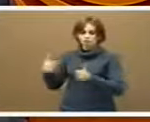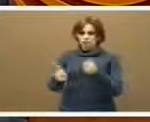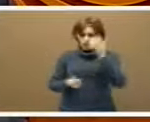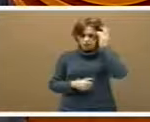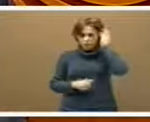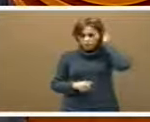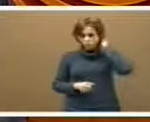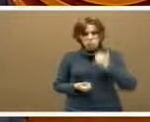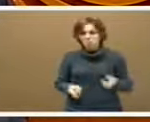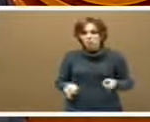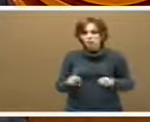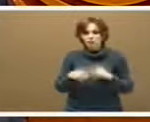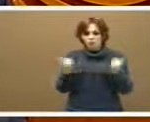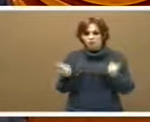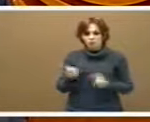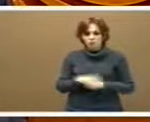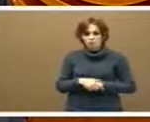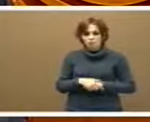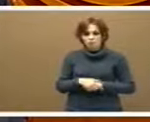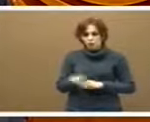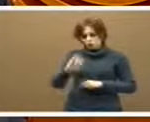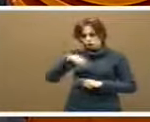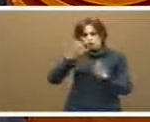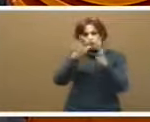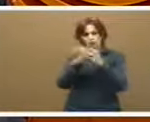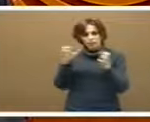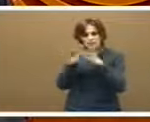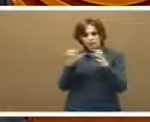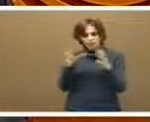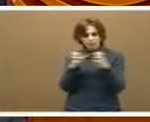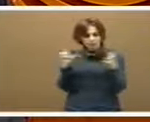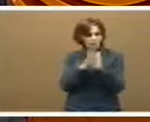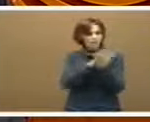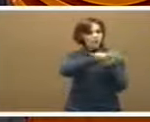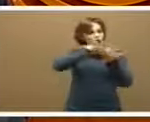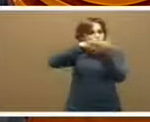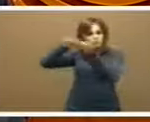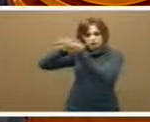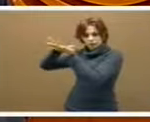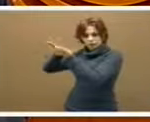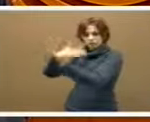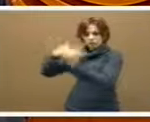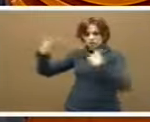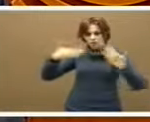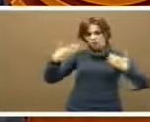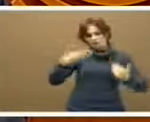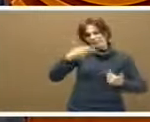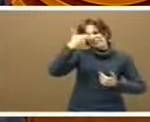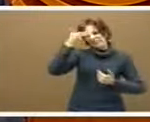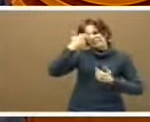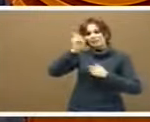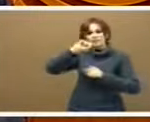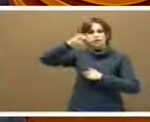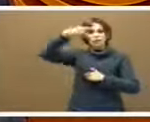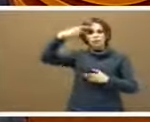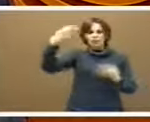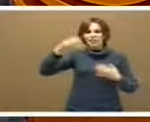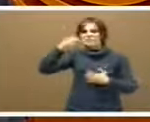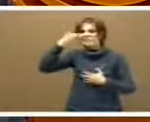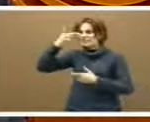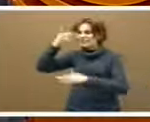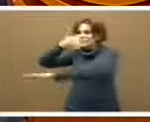duelen prendas. Estamos dispuestos a hablar porque aquí lo que interesa son que los intereses de los ciudadanos estén por encima de los intereses de los partidos y